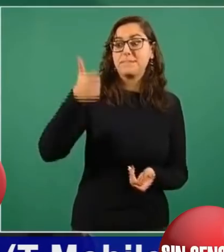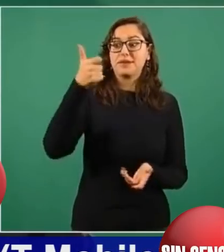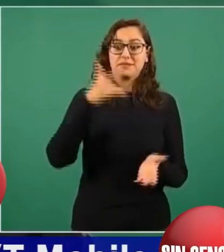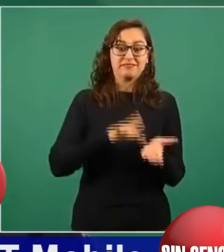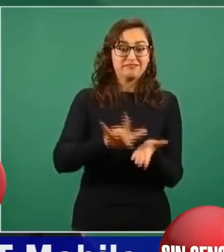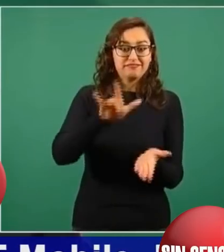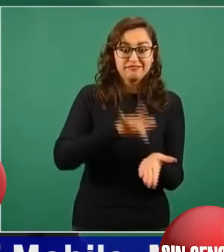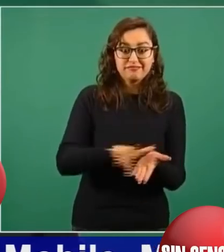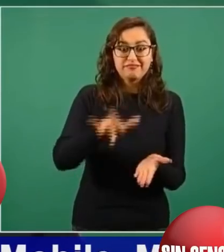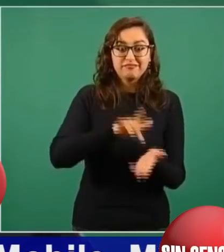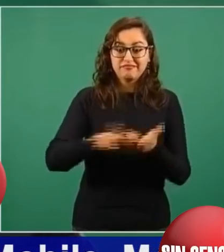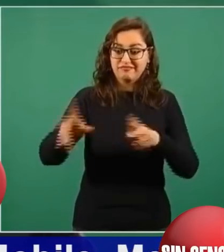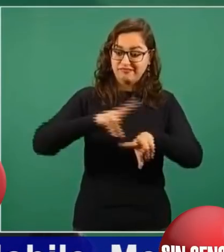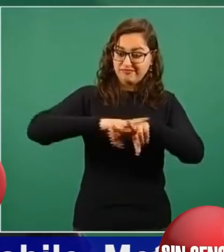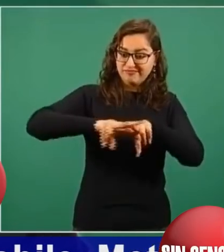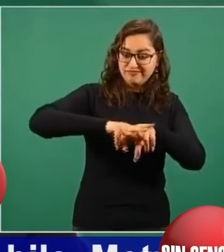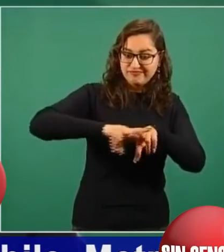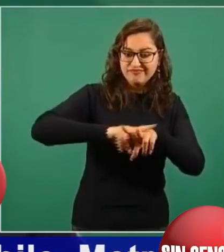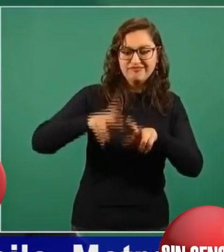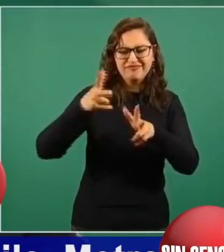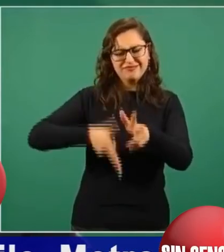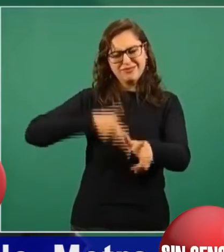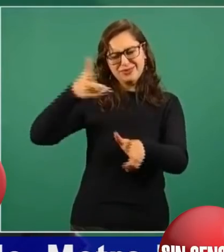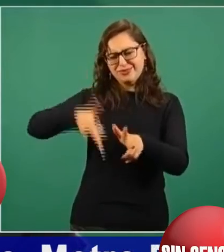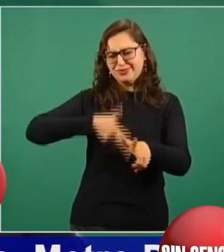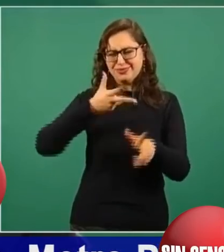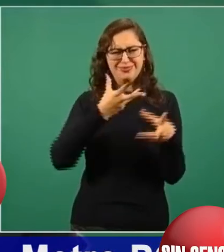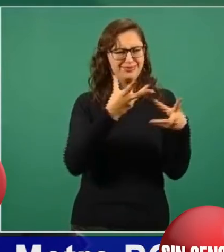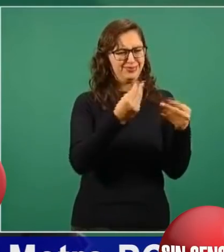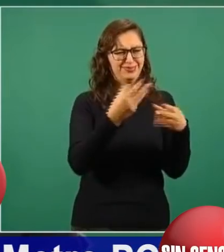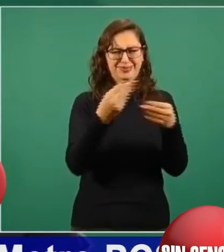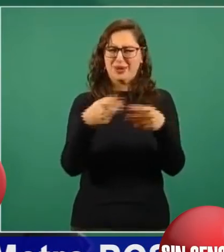vías férreas, trenes.